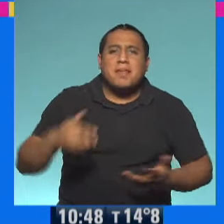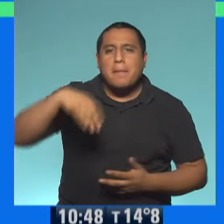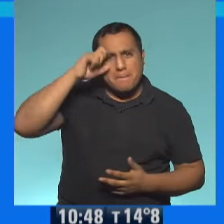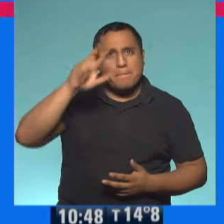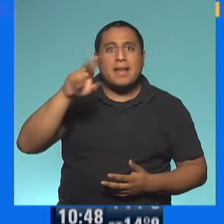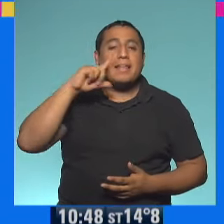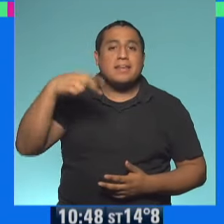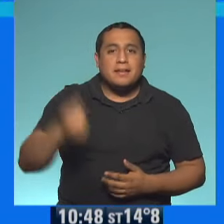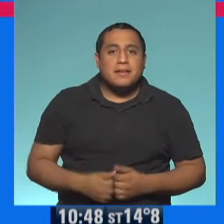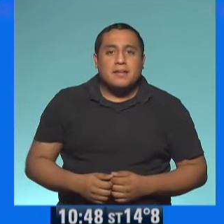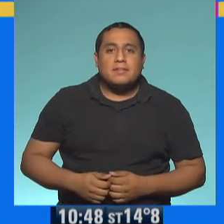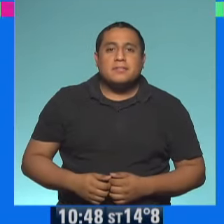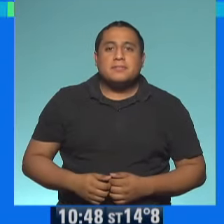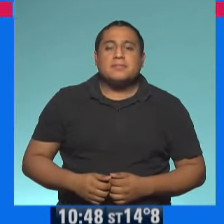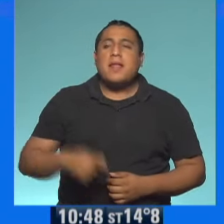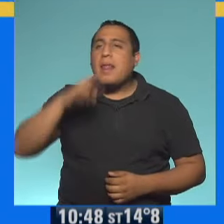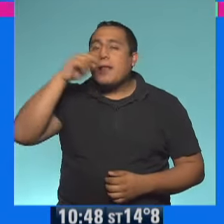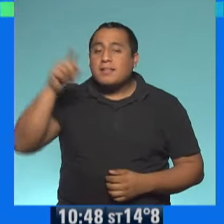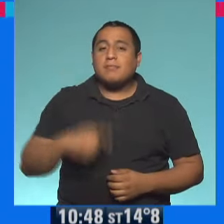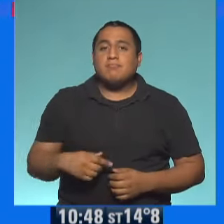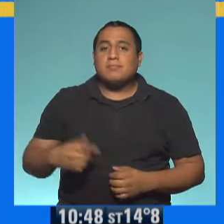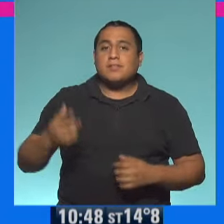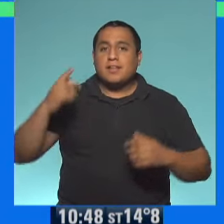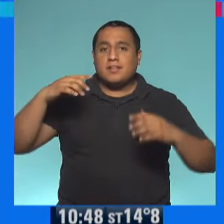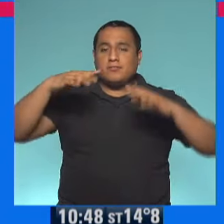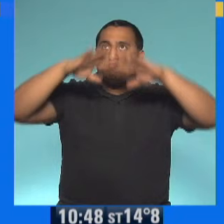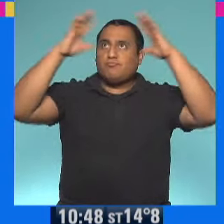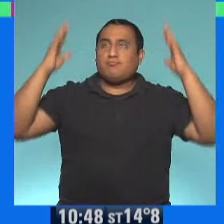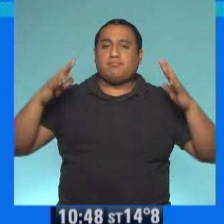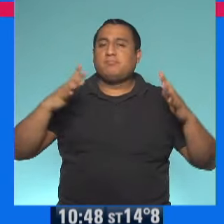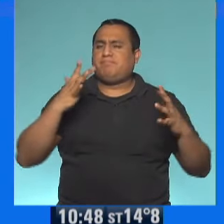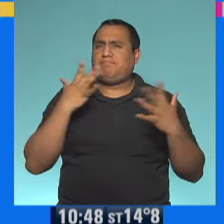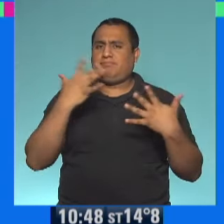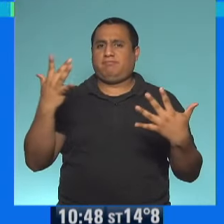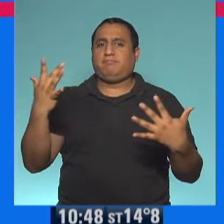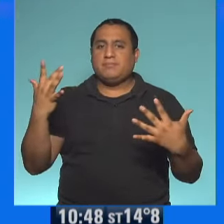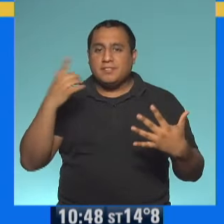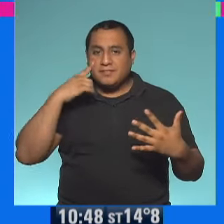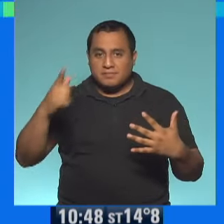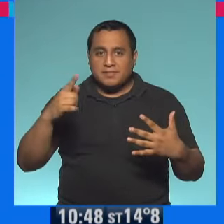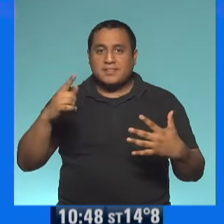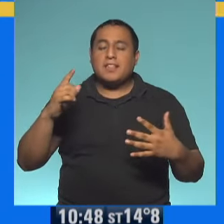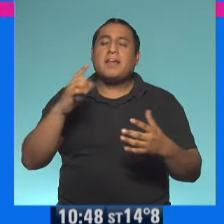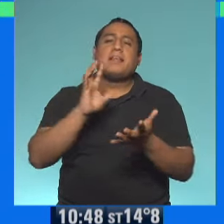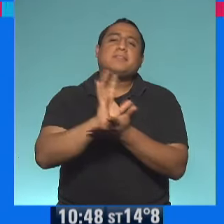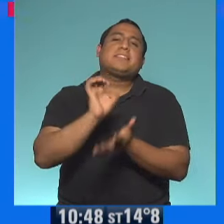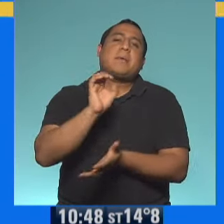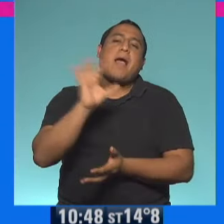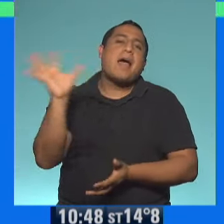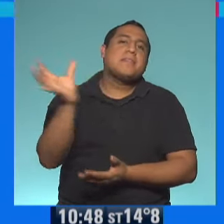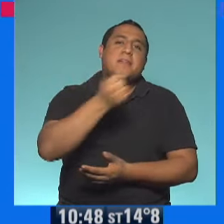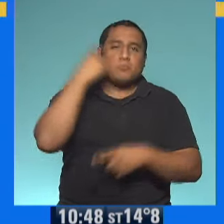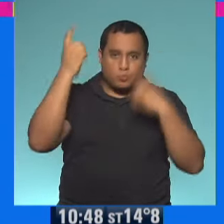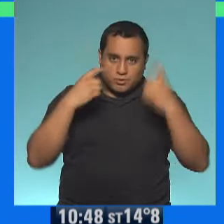Mar del Plata. Dice, la carroza está decorada. Con atrapasueños. Con un atrapasueño. Hermoso. Muy